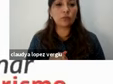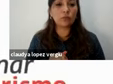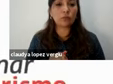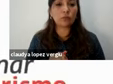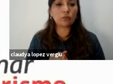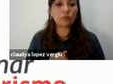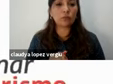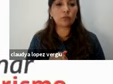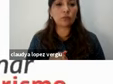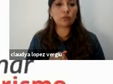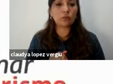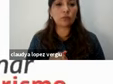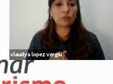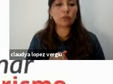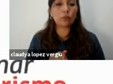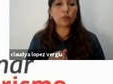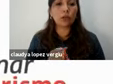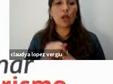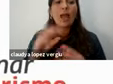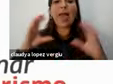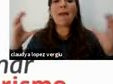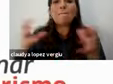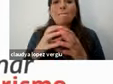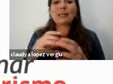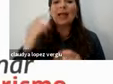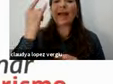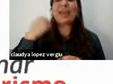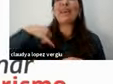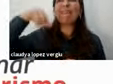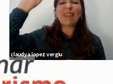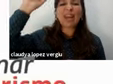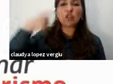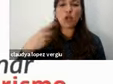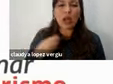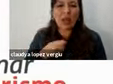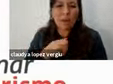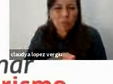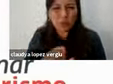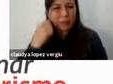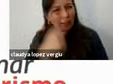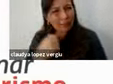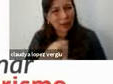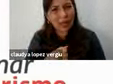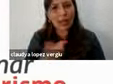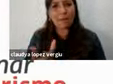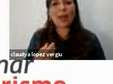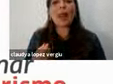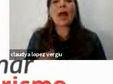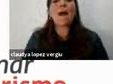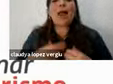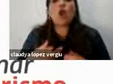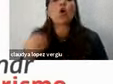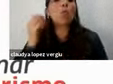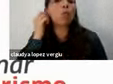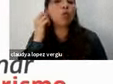fueron los que nos empujaron para poder trabajar y así tener mucho valor como mujer guajún.